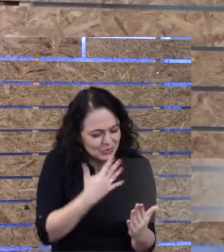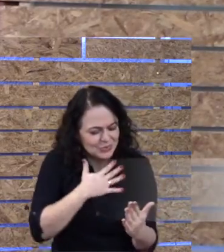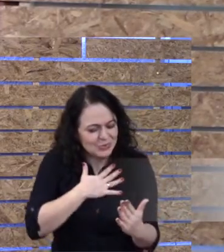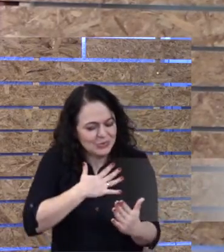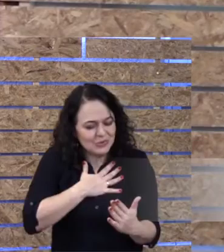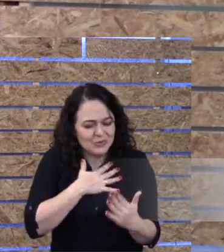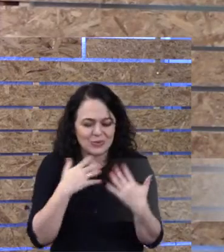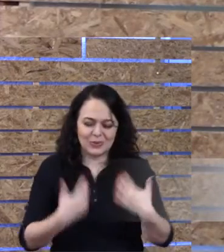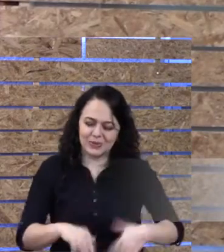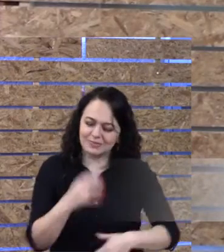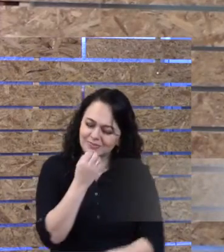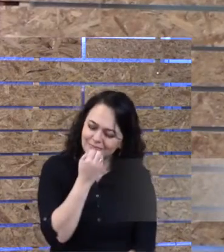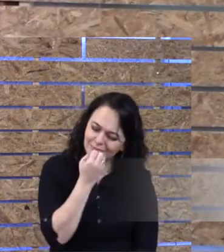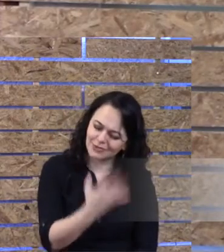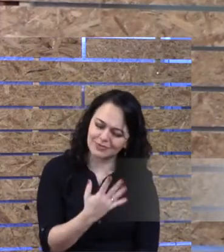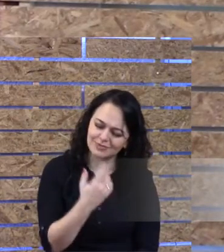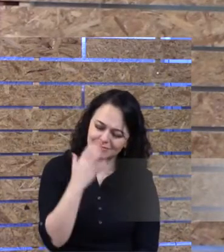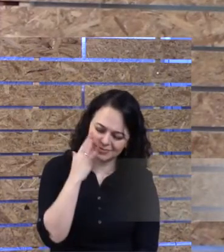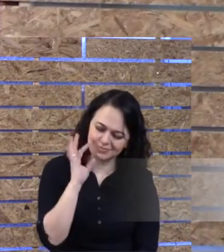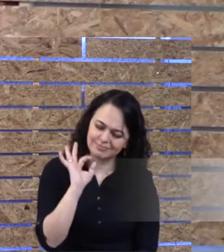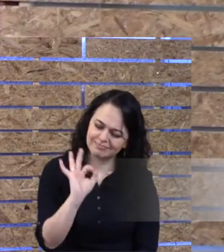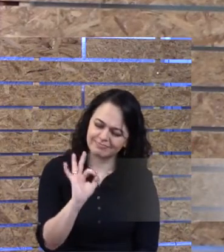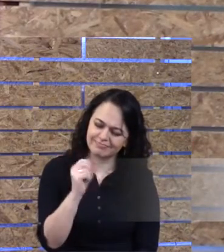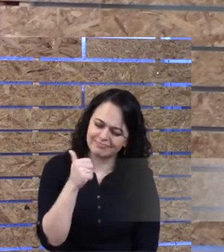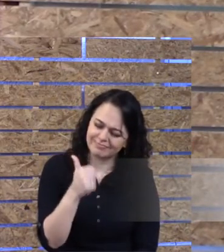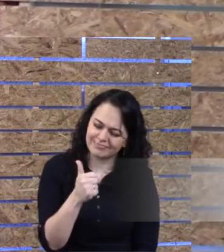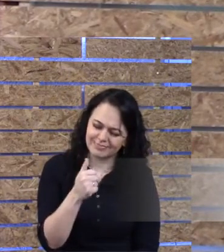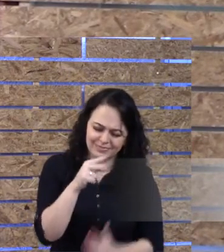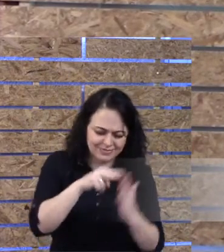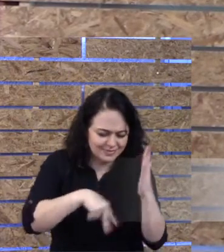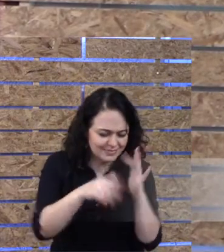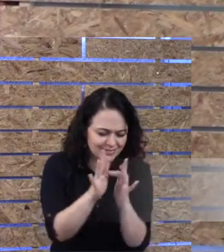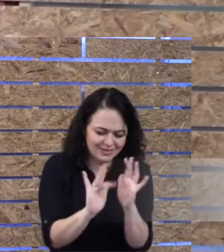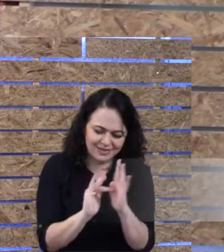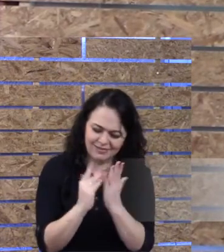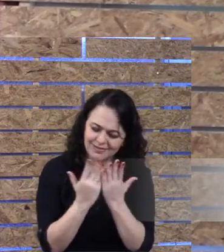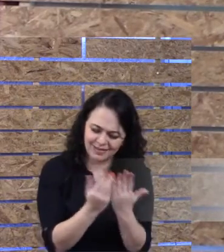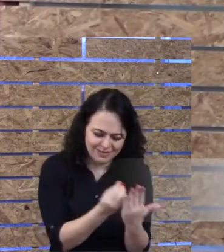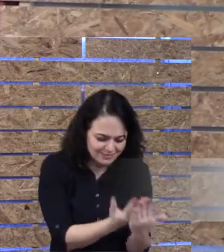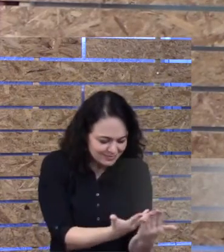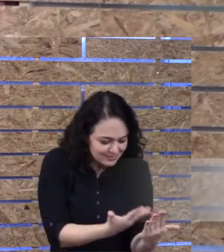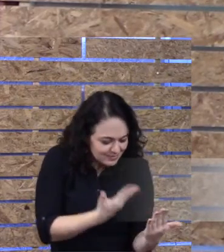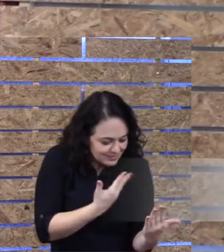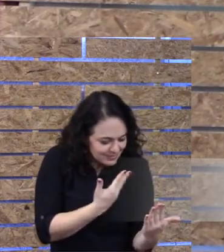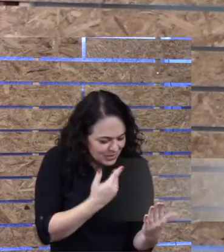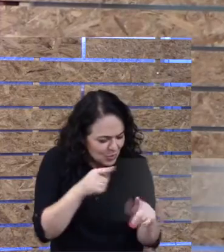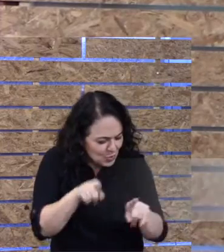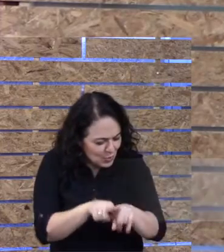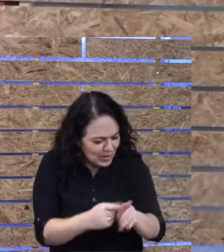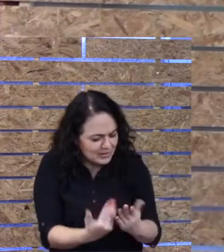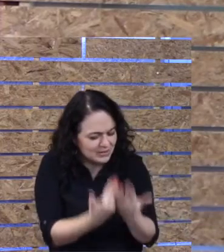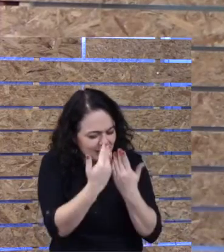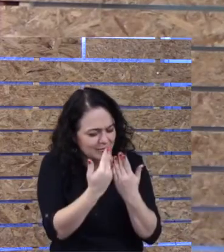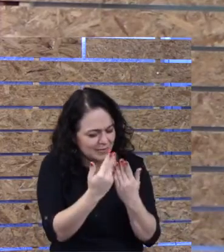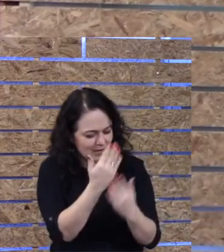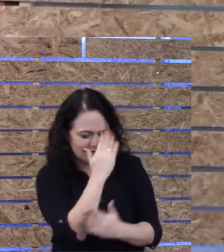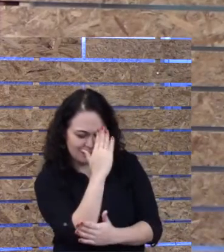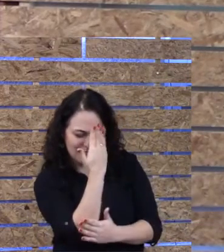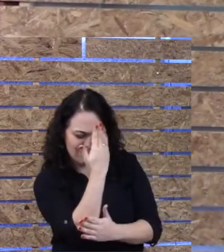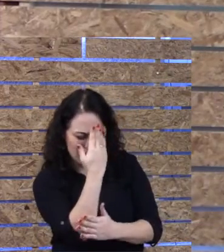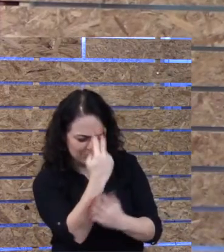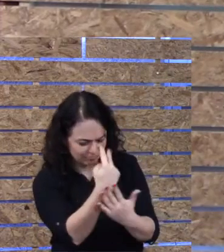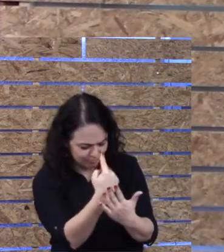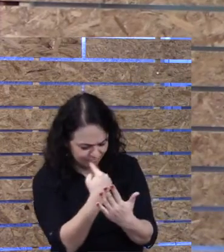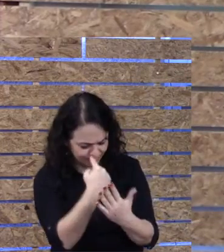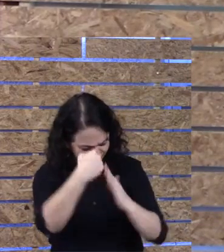manjar y medicina. Toda ella es espejo y miel. Toda ella